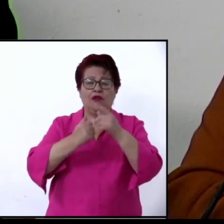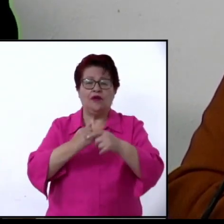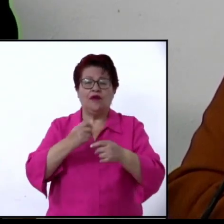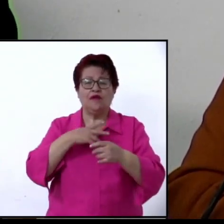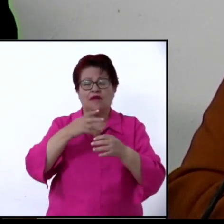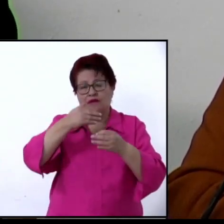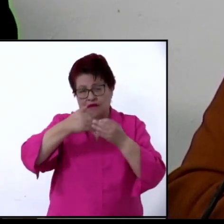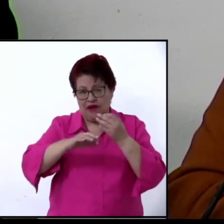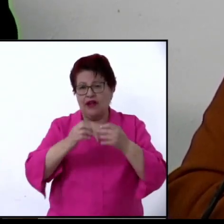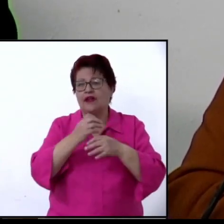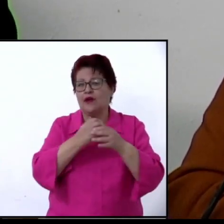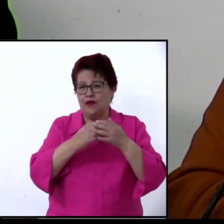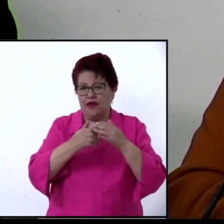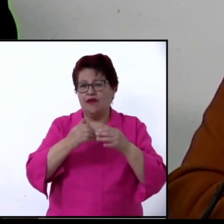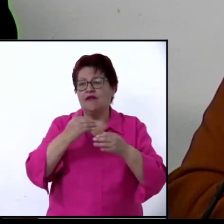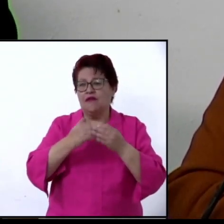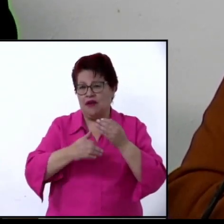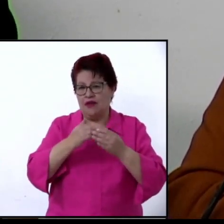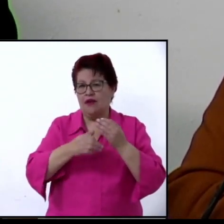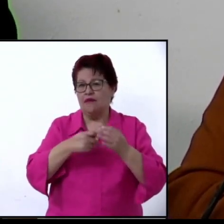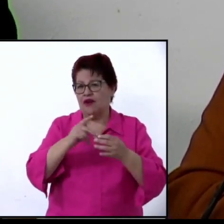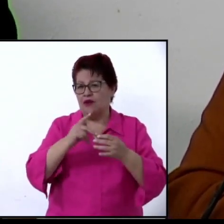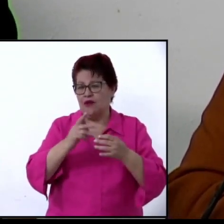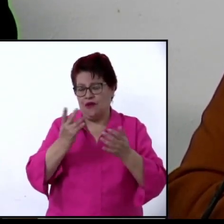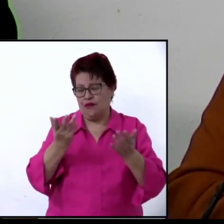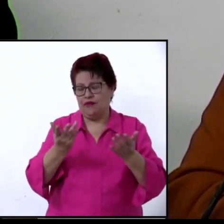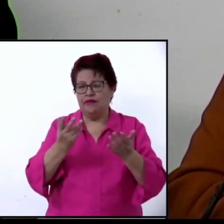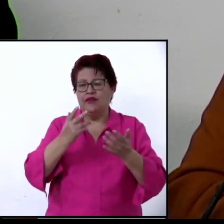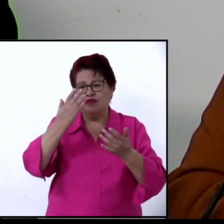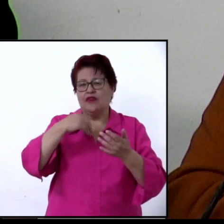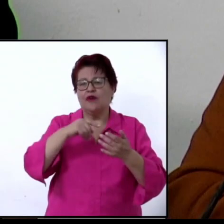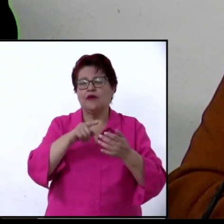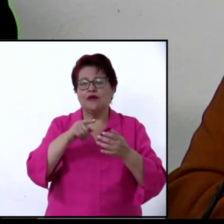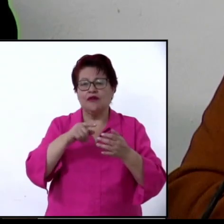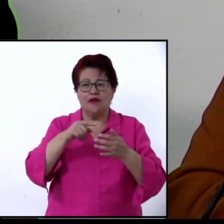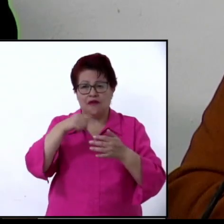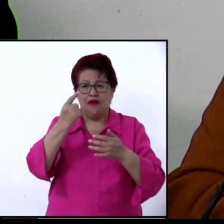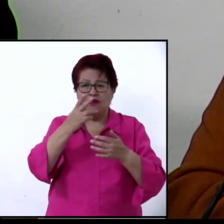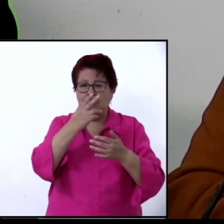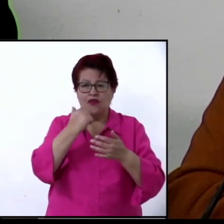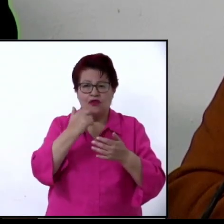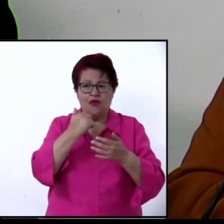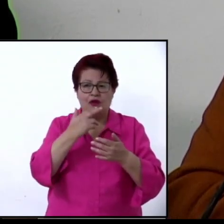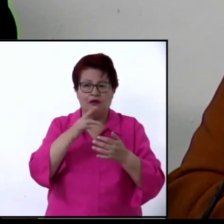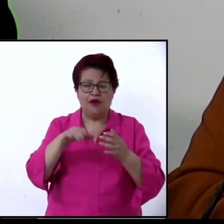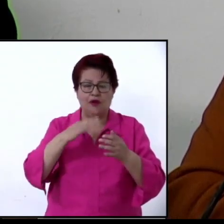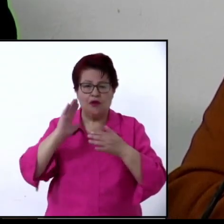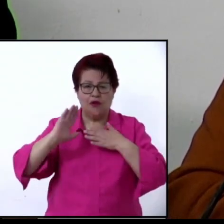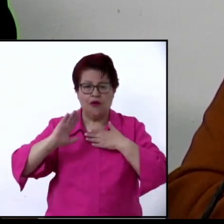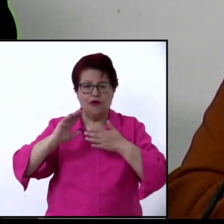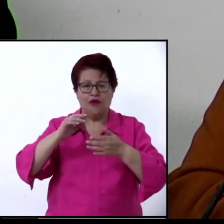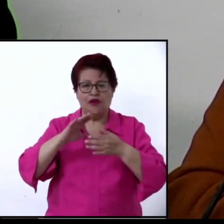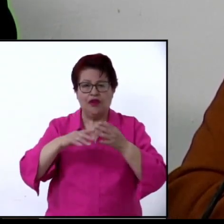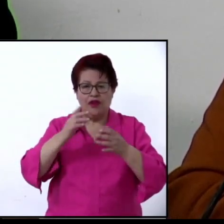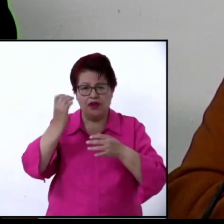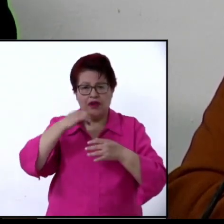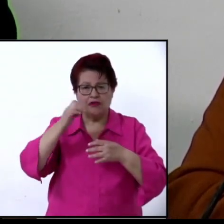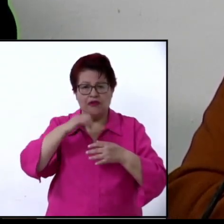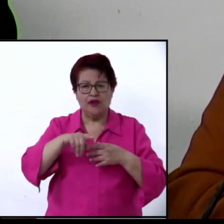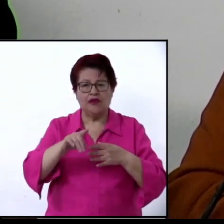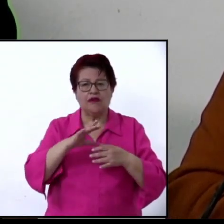aún falta por hacer y es que la tarea no es fácil, pero en manos de servidores públicos comprometidos y